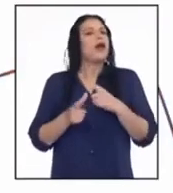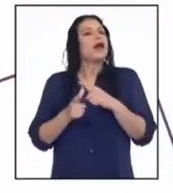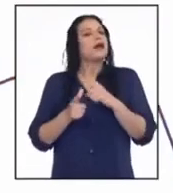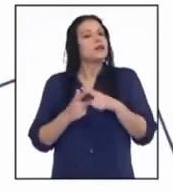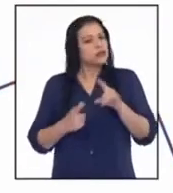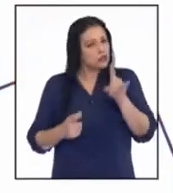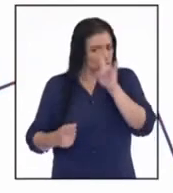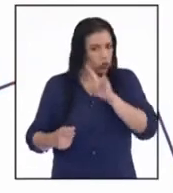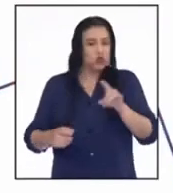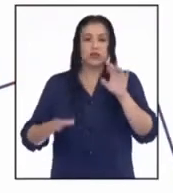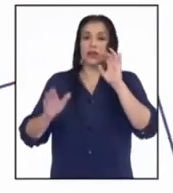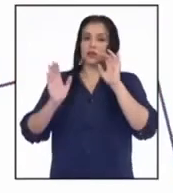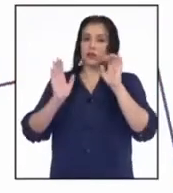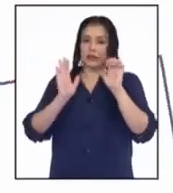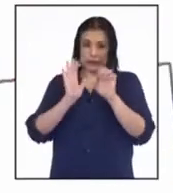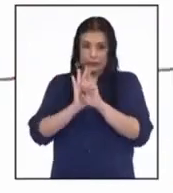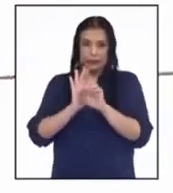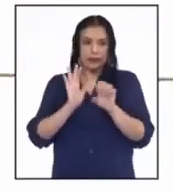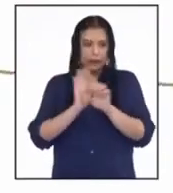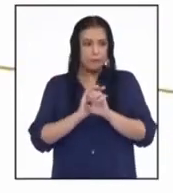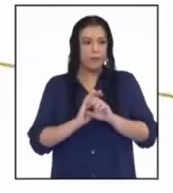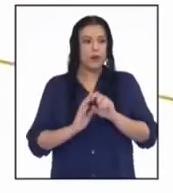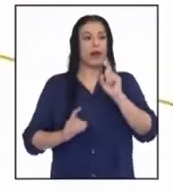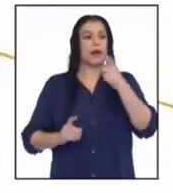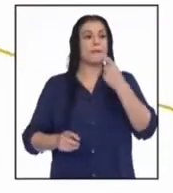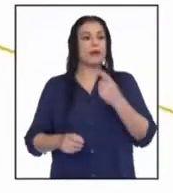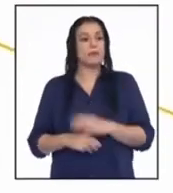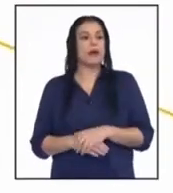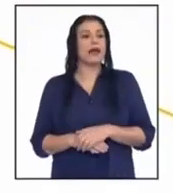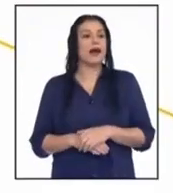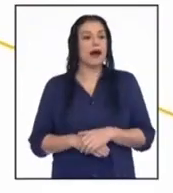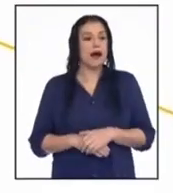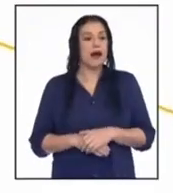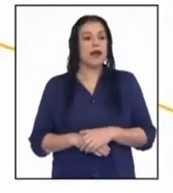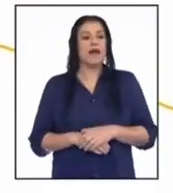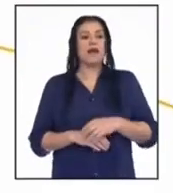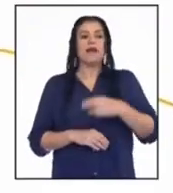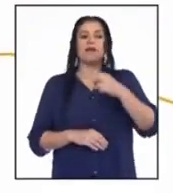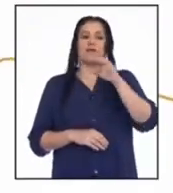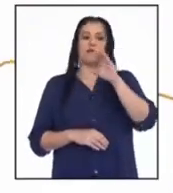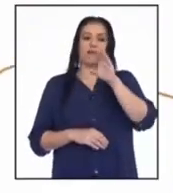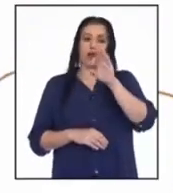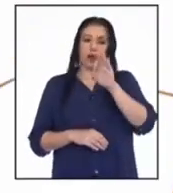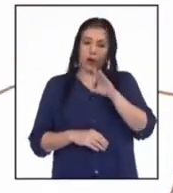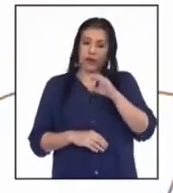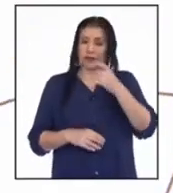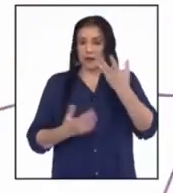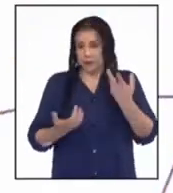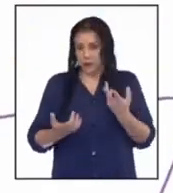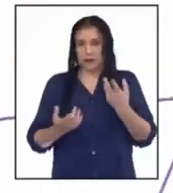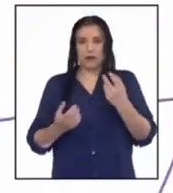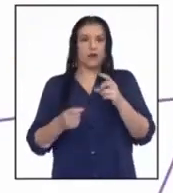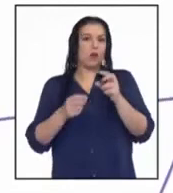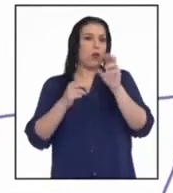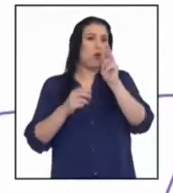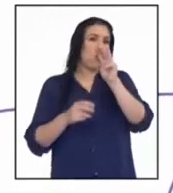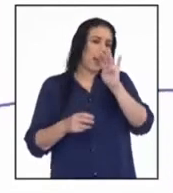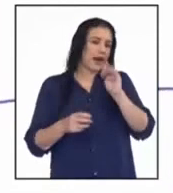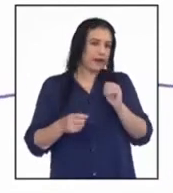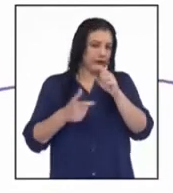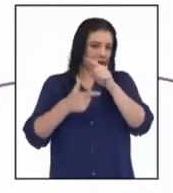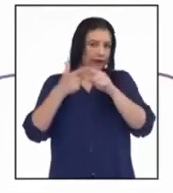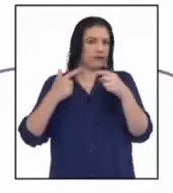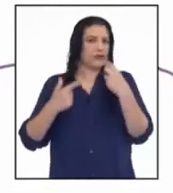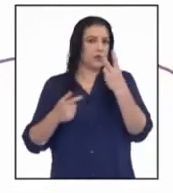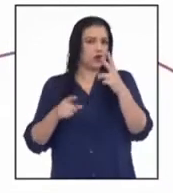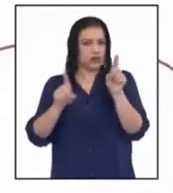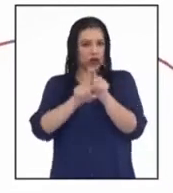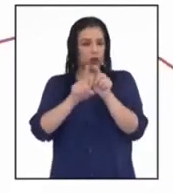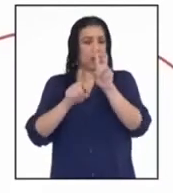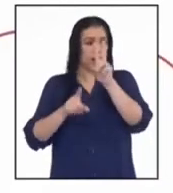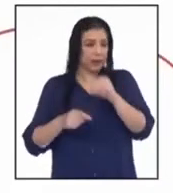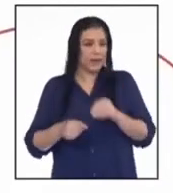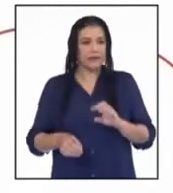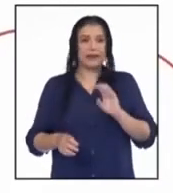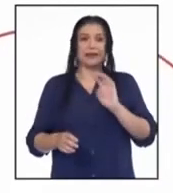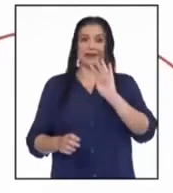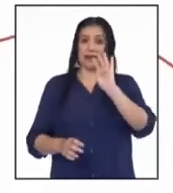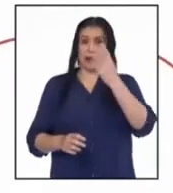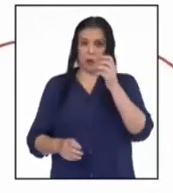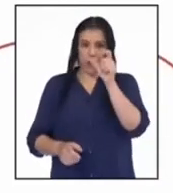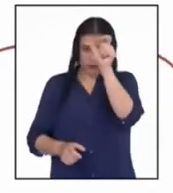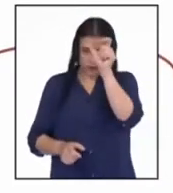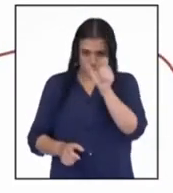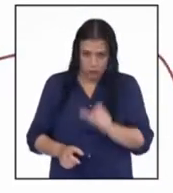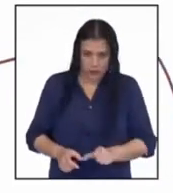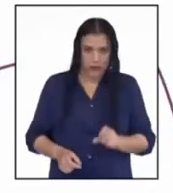Entonces, usando este ejemplo, la primera frecuencia acumulada que contiene 40 entre 2 igual 20 es la cuarta clase, ya